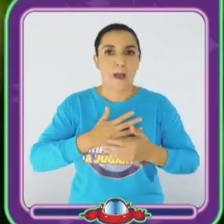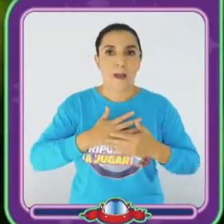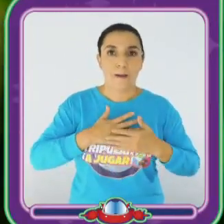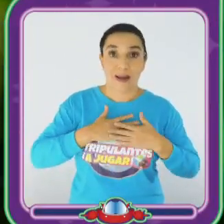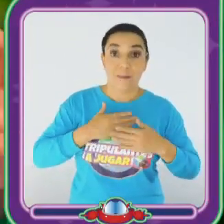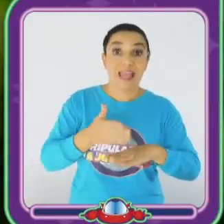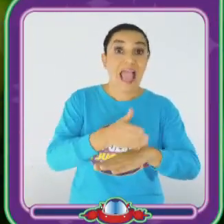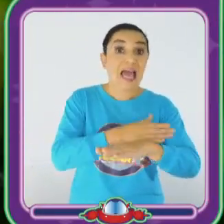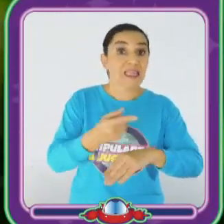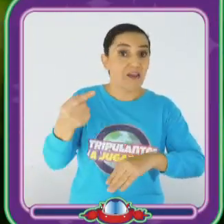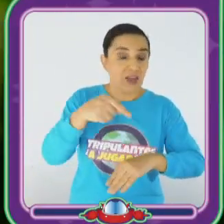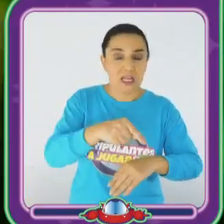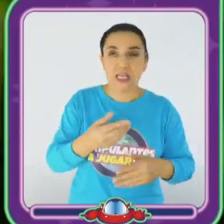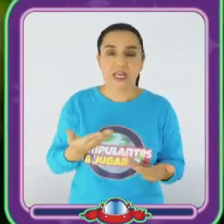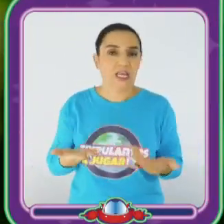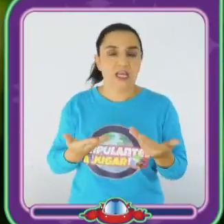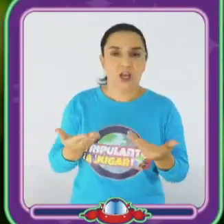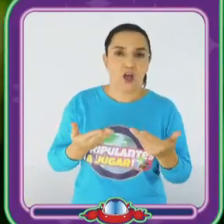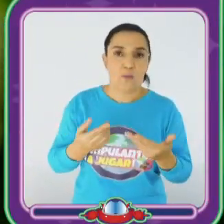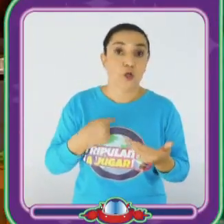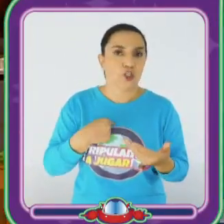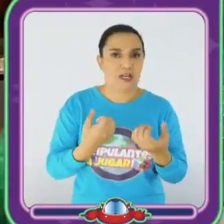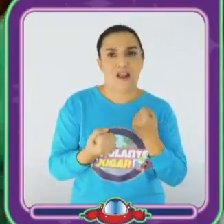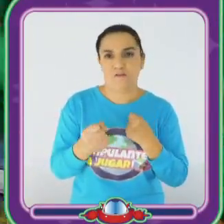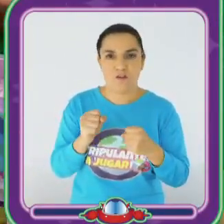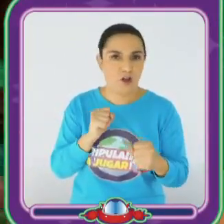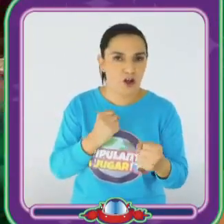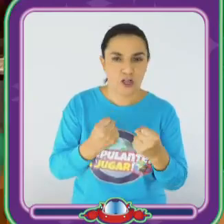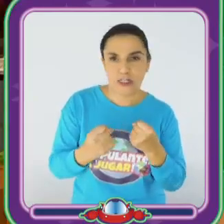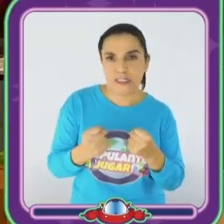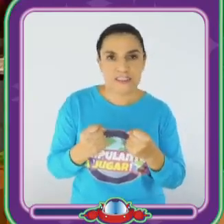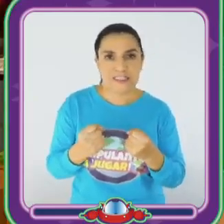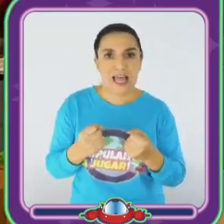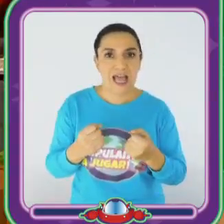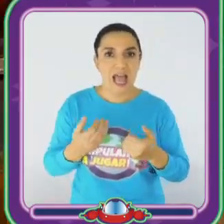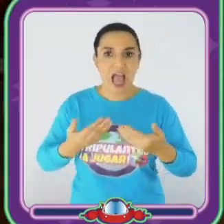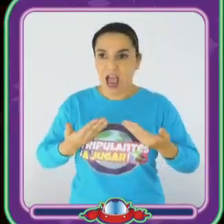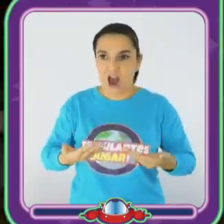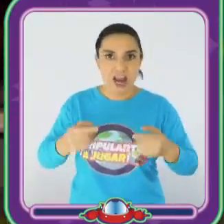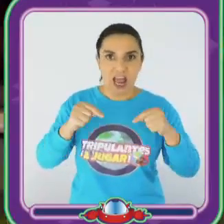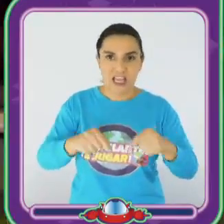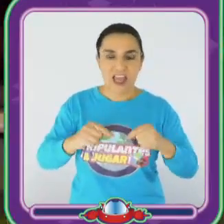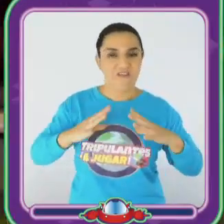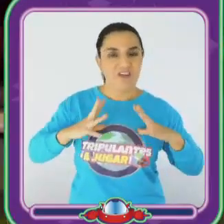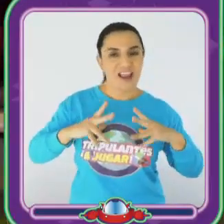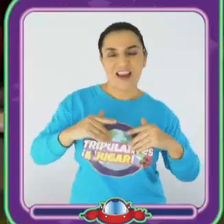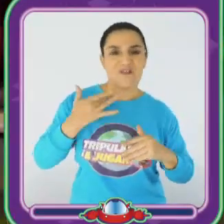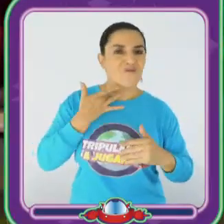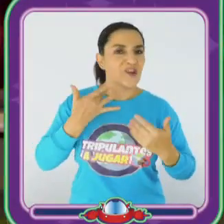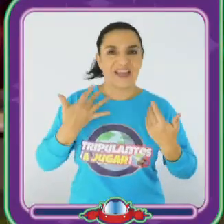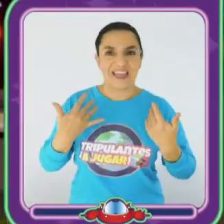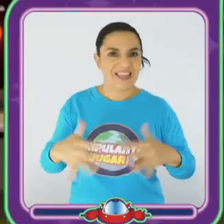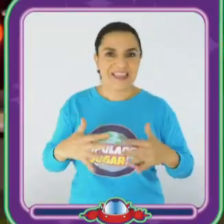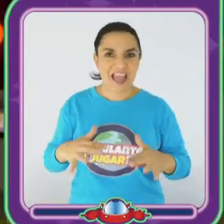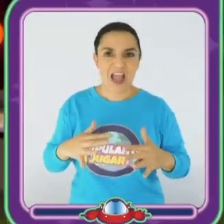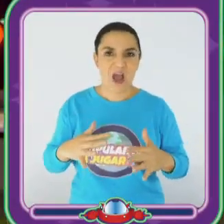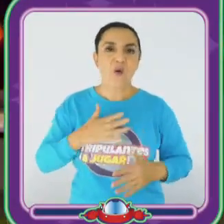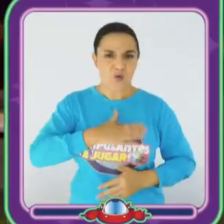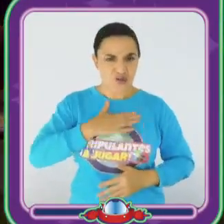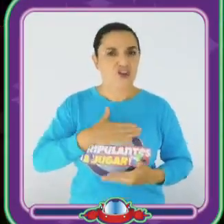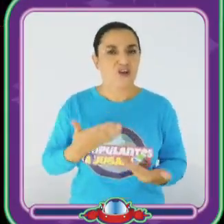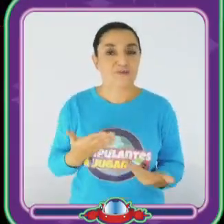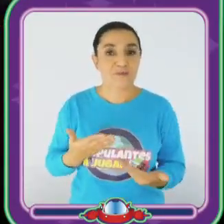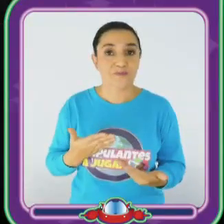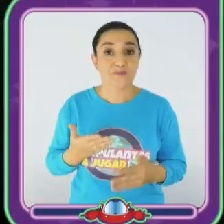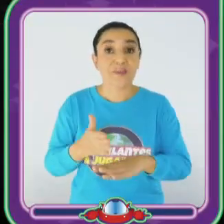Para venir para acá antes del programa, yo estaba muy nerviosa. Pero ahora aquí ya estoy súper feliz porque ya como que me gustó